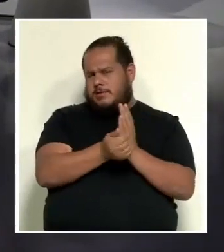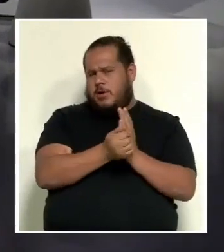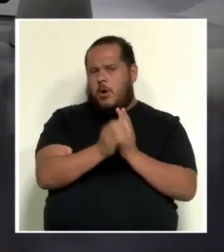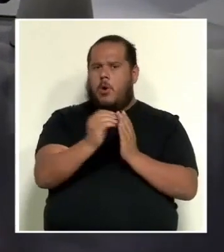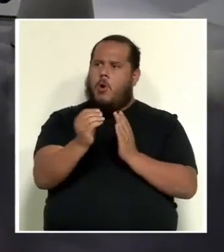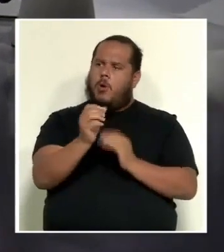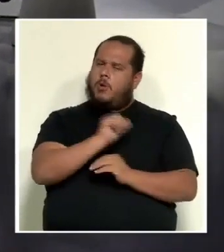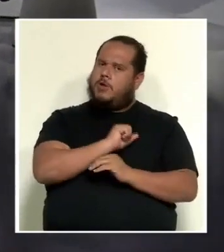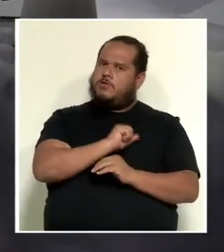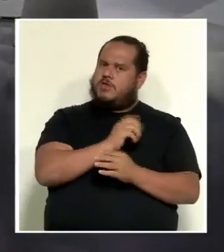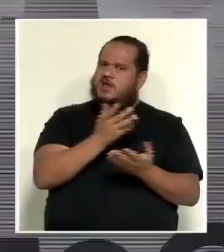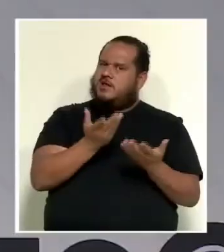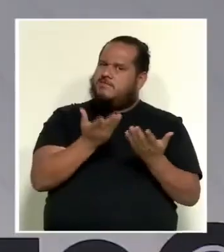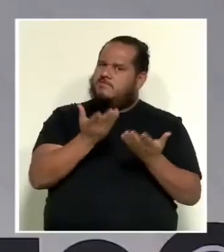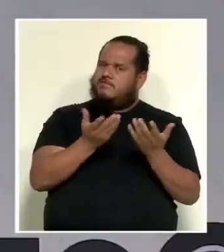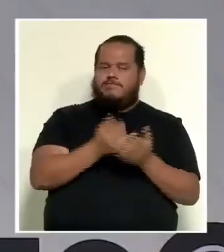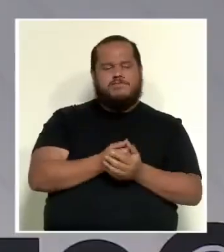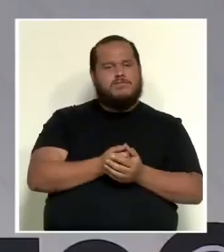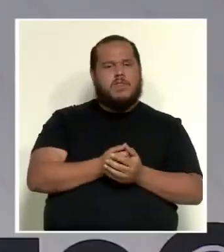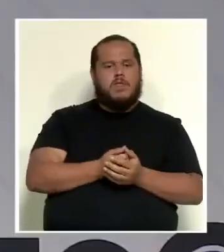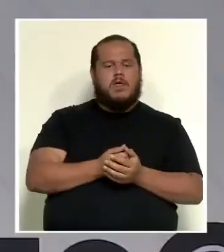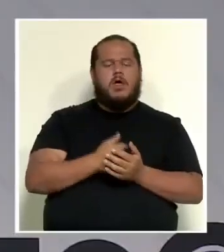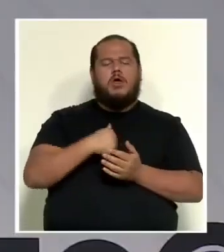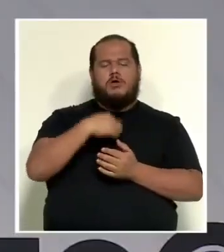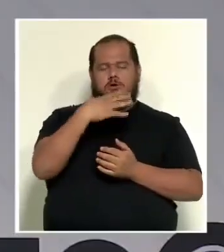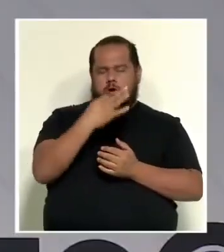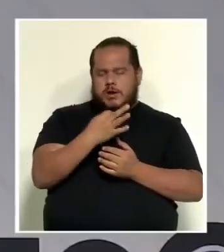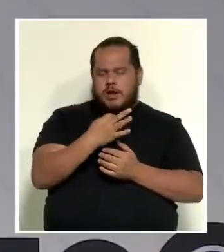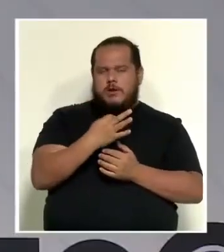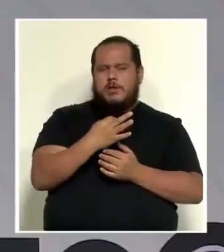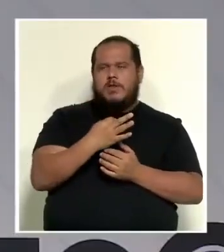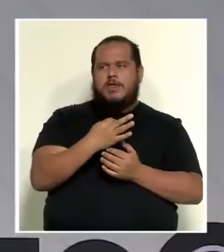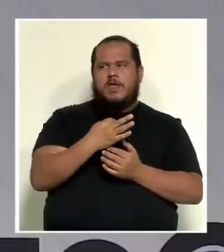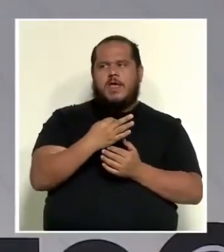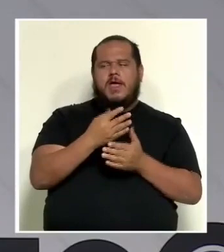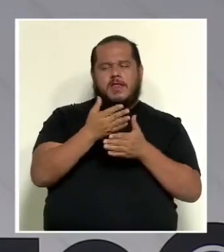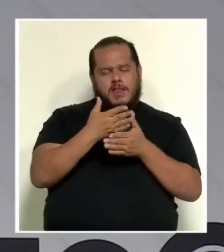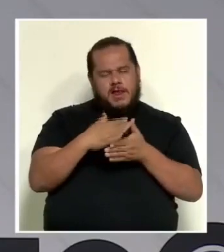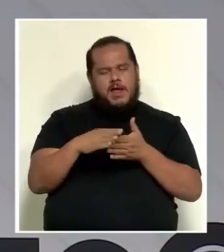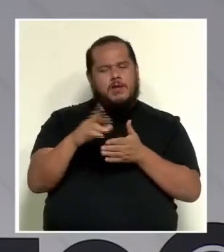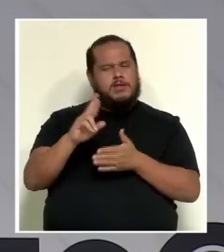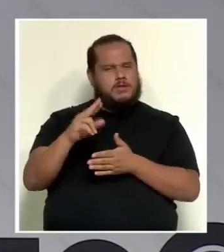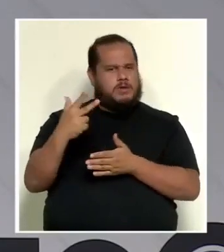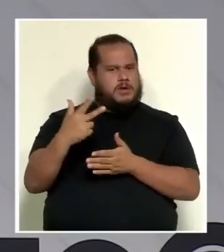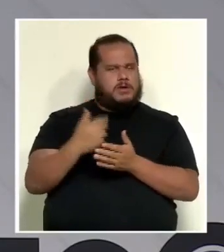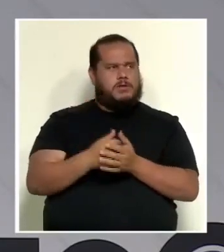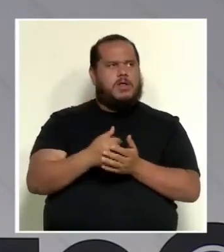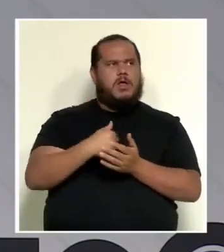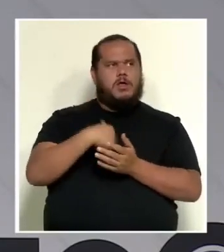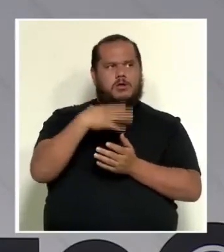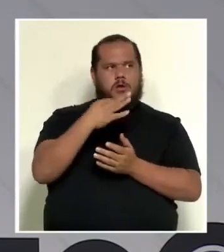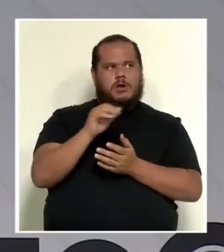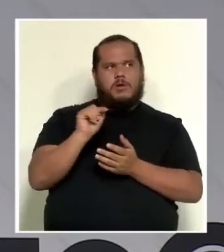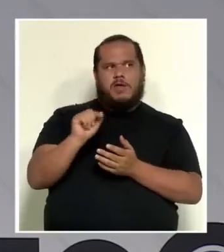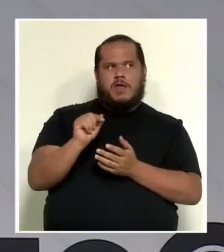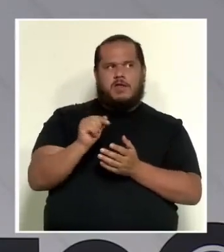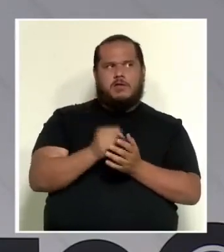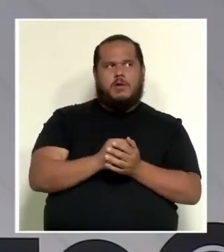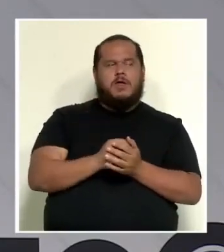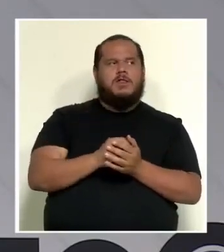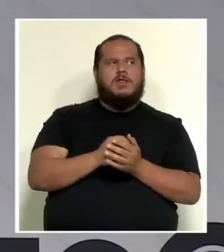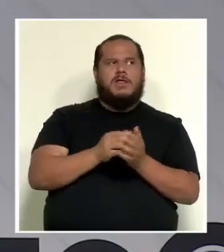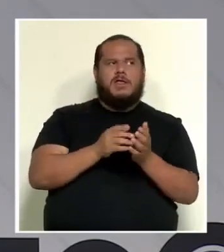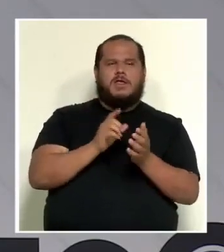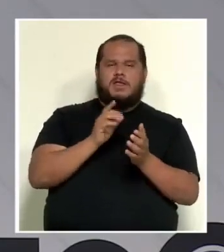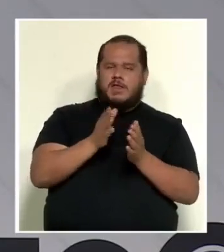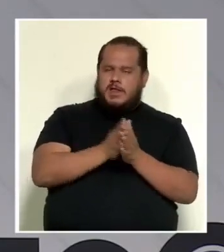asustará? Yo creo que del lado de don Rodrigo, por su parte, creo que eso de que haya